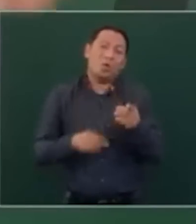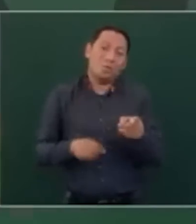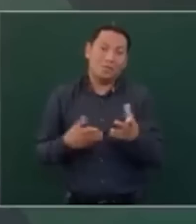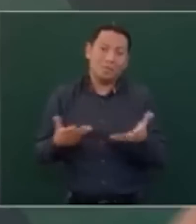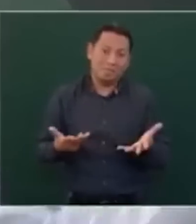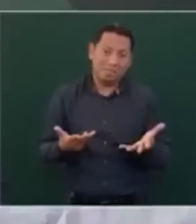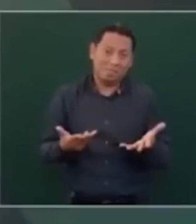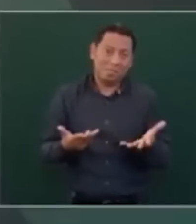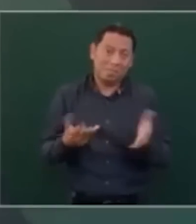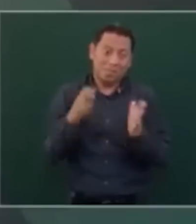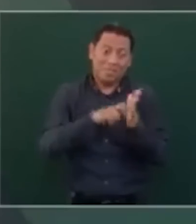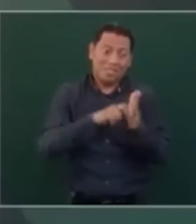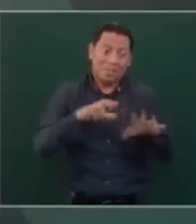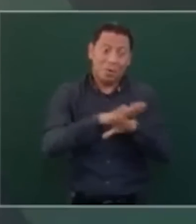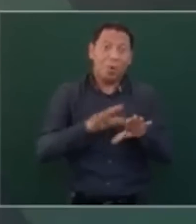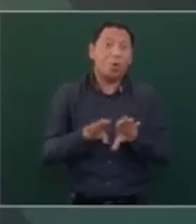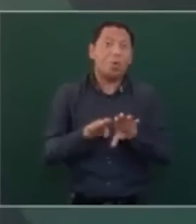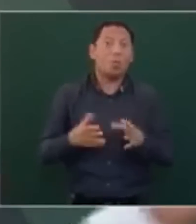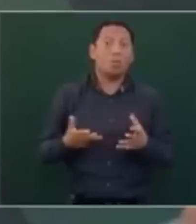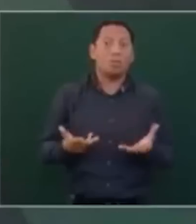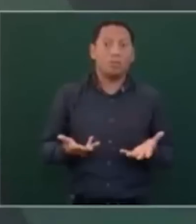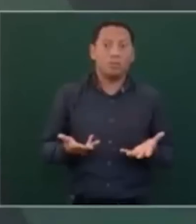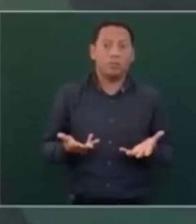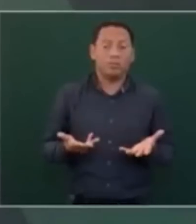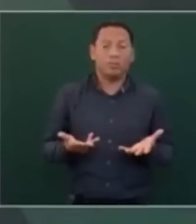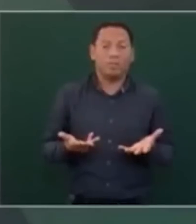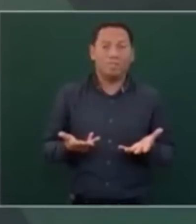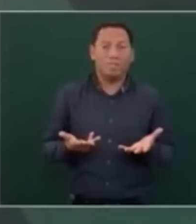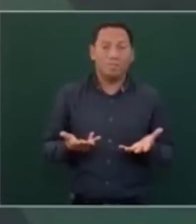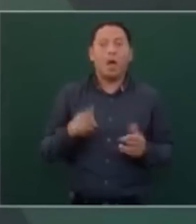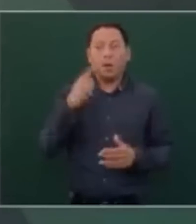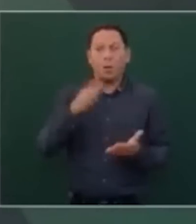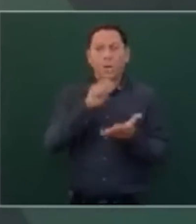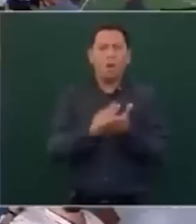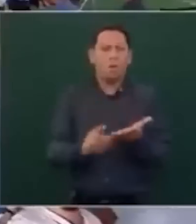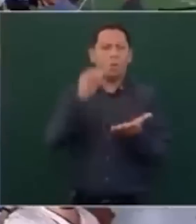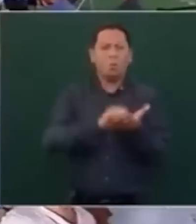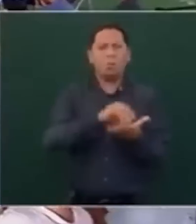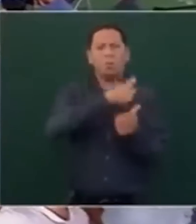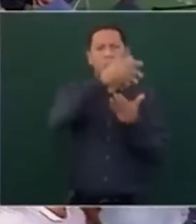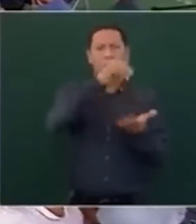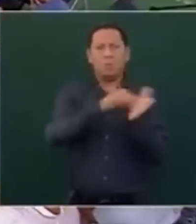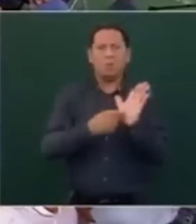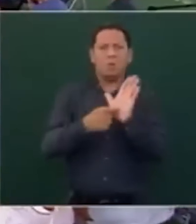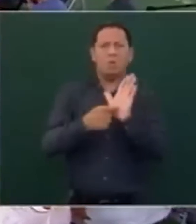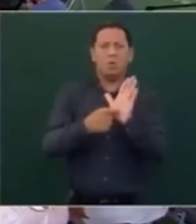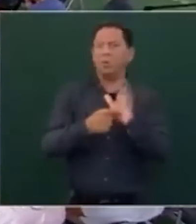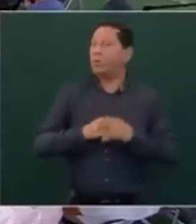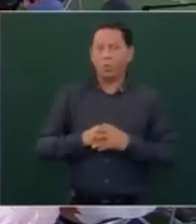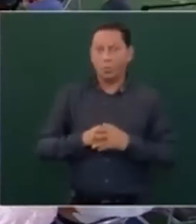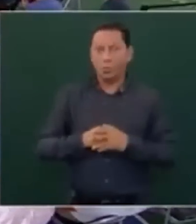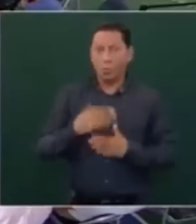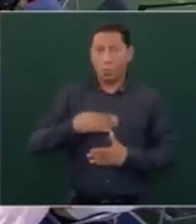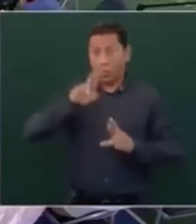¿Cómo remediar esta situación? Pues no es con decretos. En la democracia el pueblo